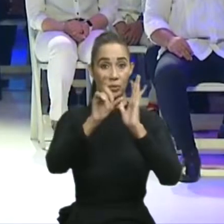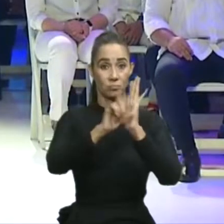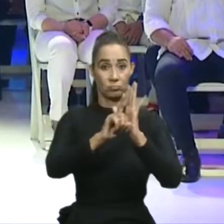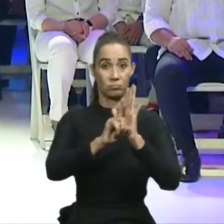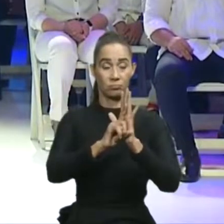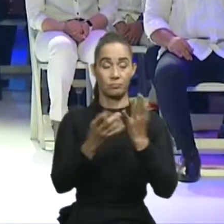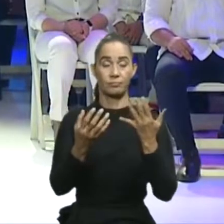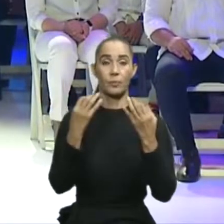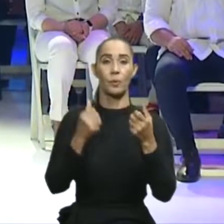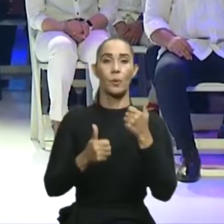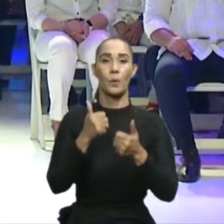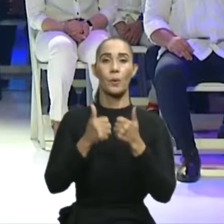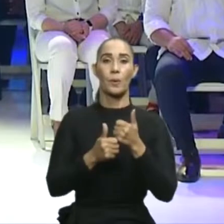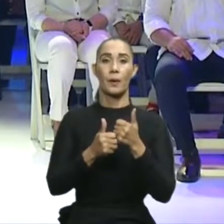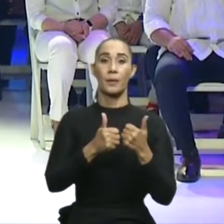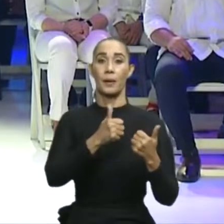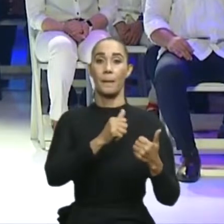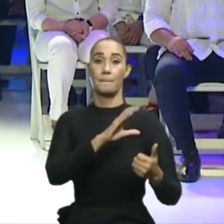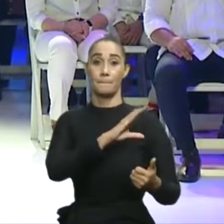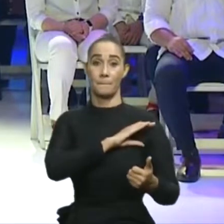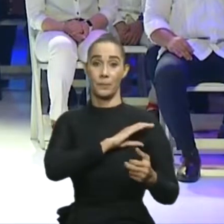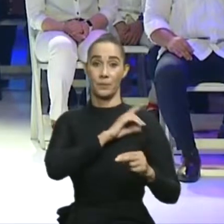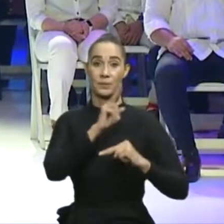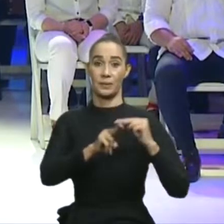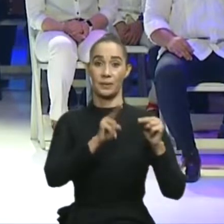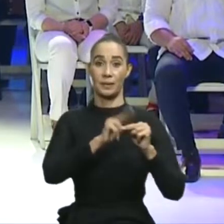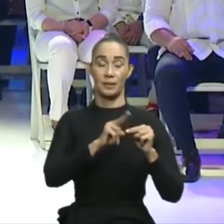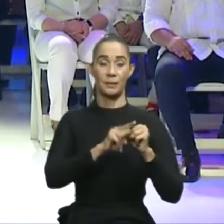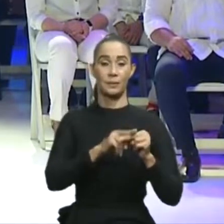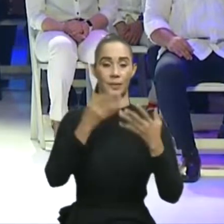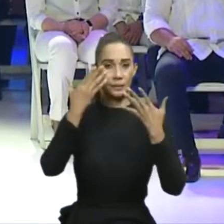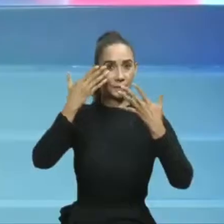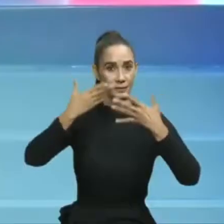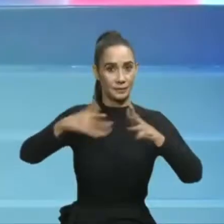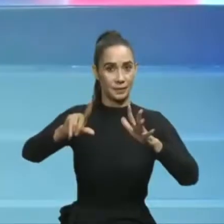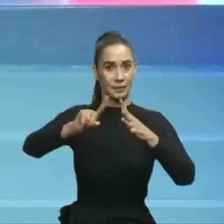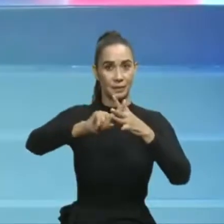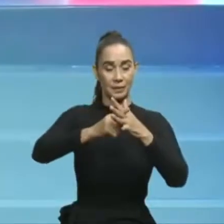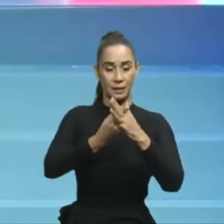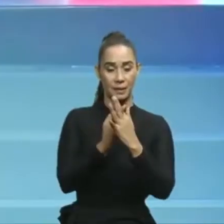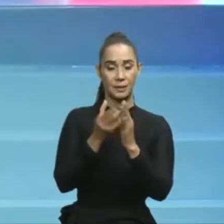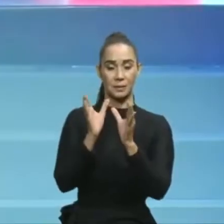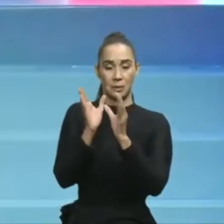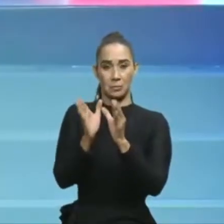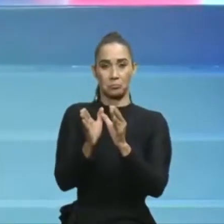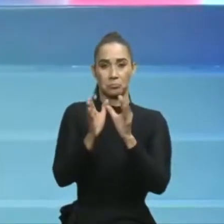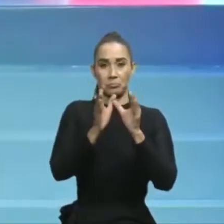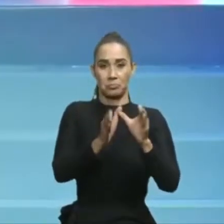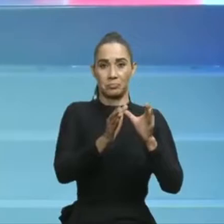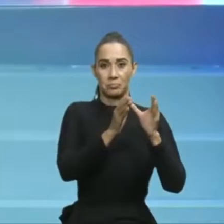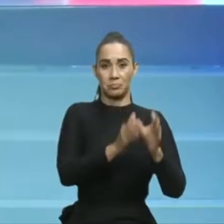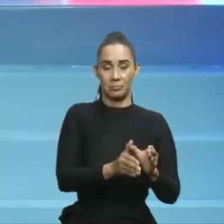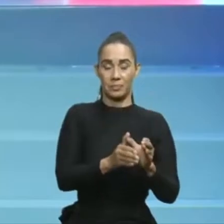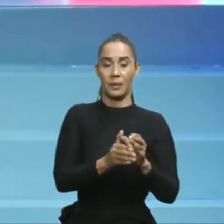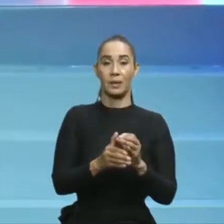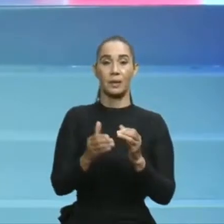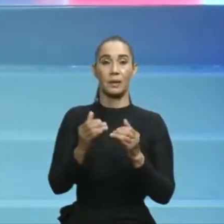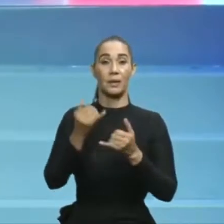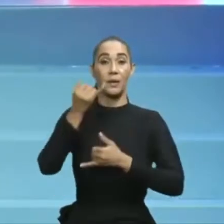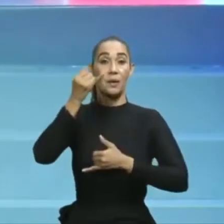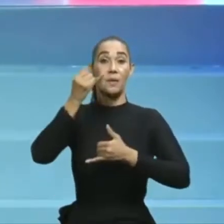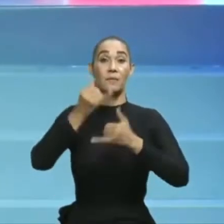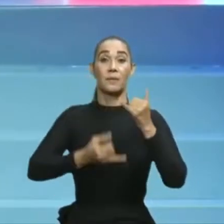es la de la policía nacional que ya se está implementando por fases por fases y que culminaremos